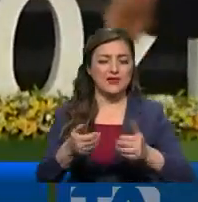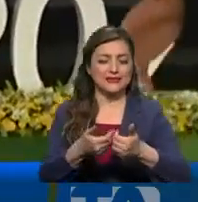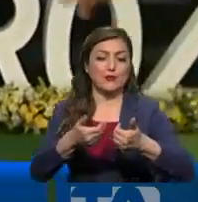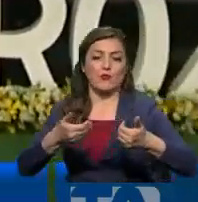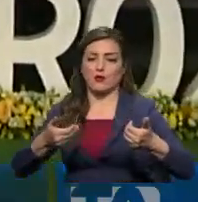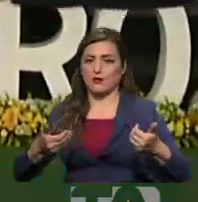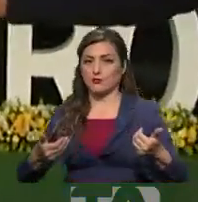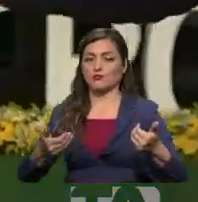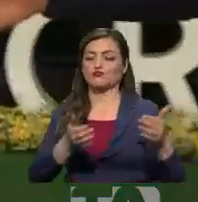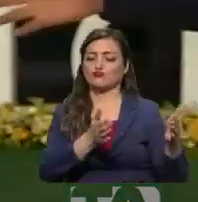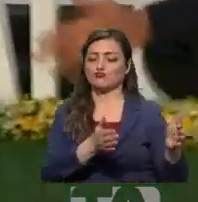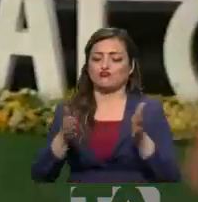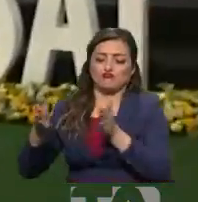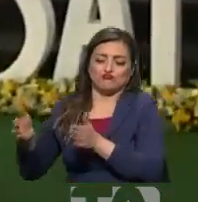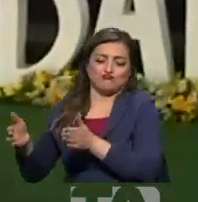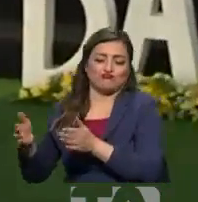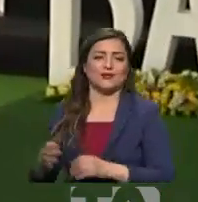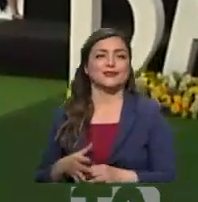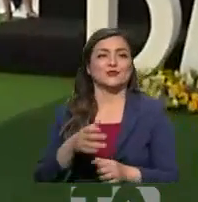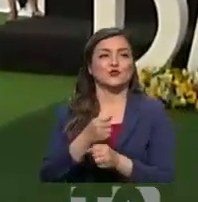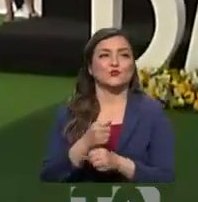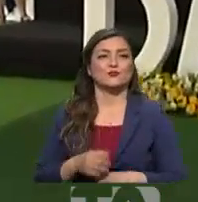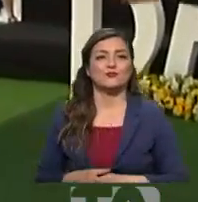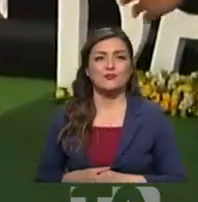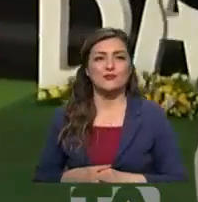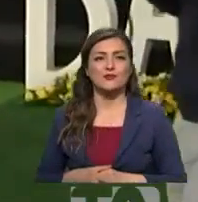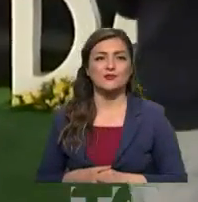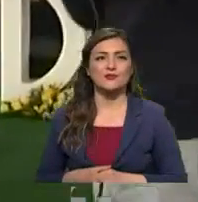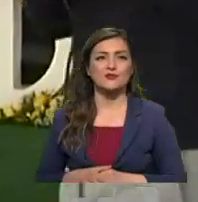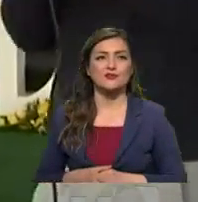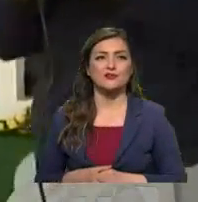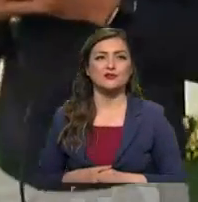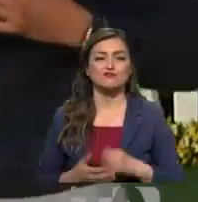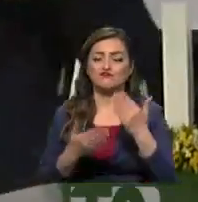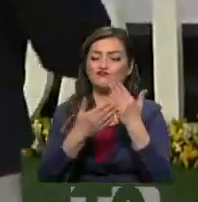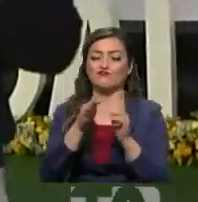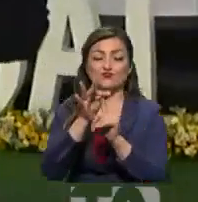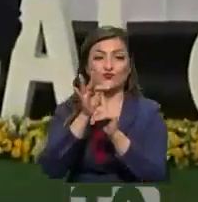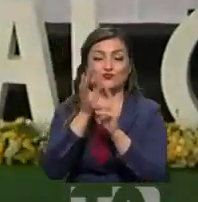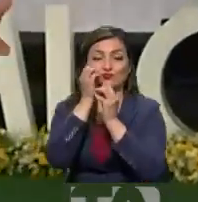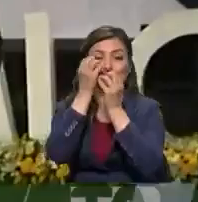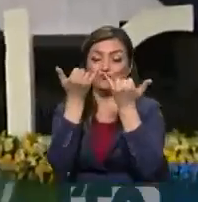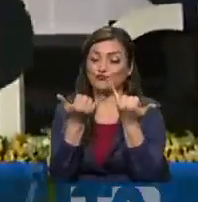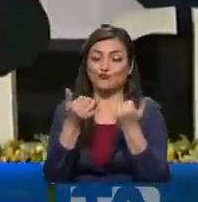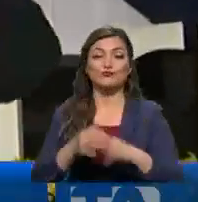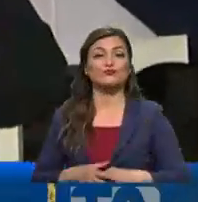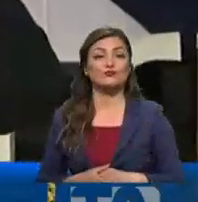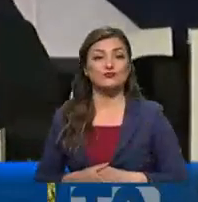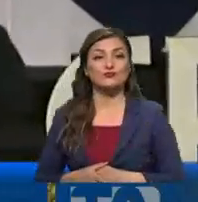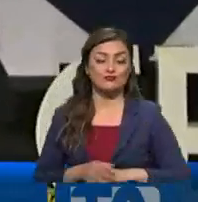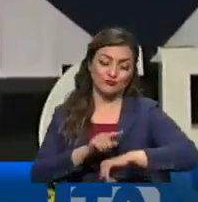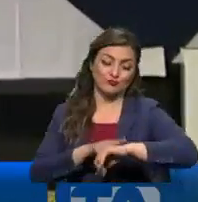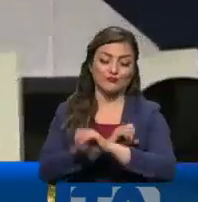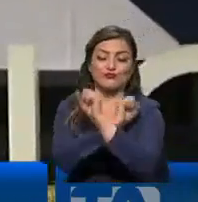separadas, tomando todas las medidas de bioseguridad, pues para poder llevar a cabo esta ceremonia. Esta es la información que se desarrolla a esta hora